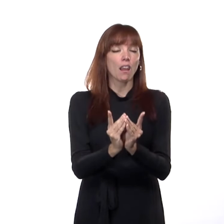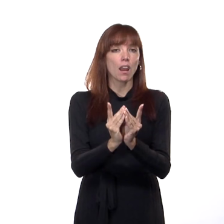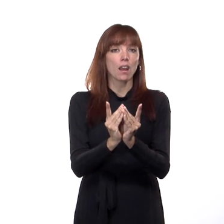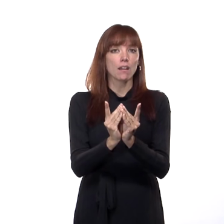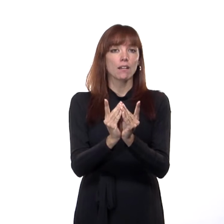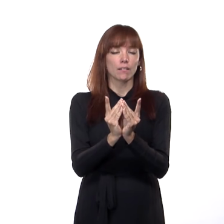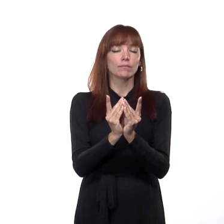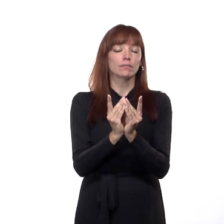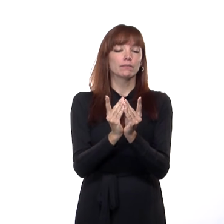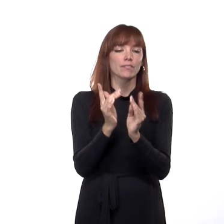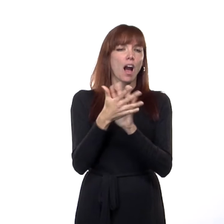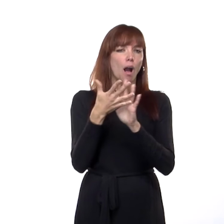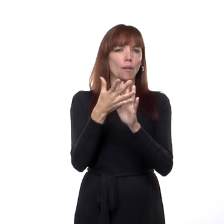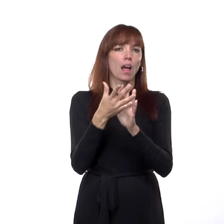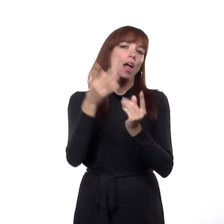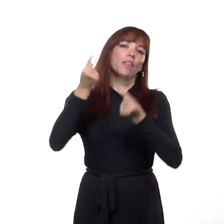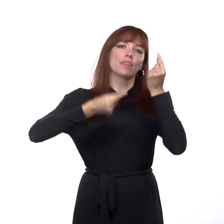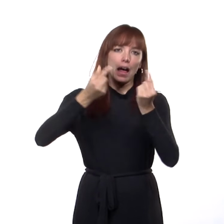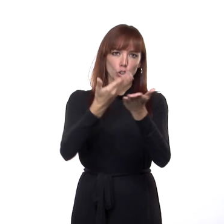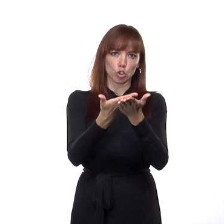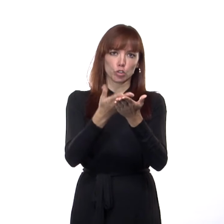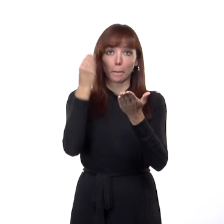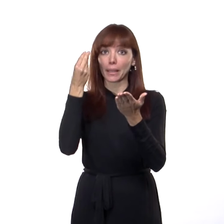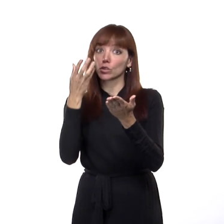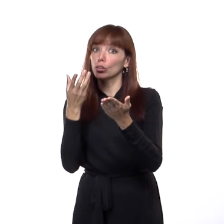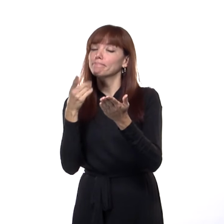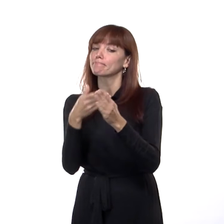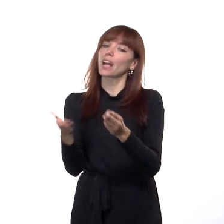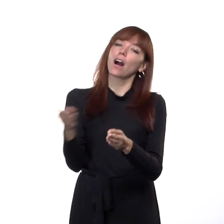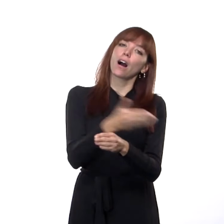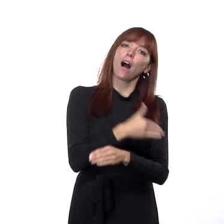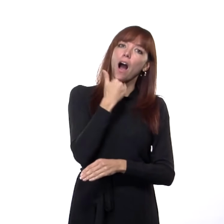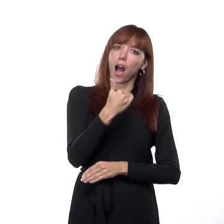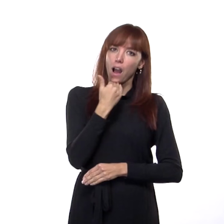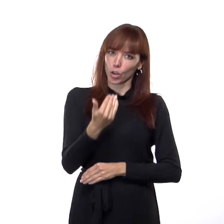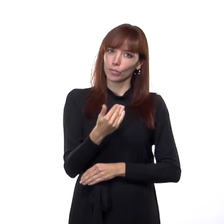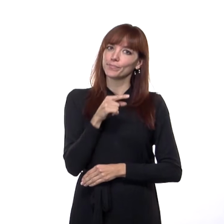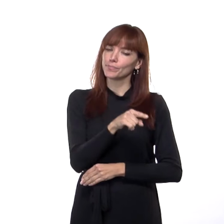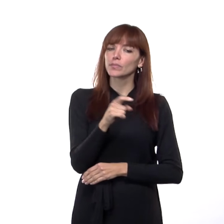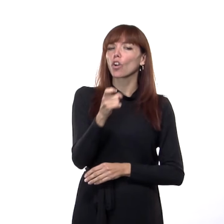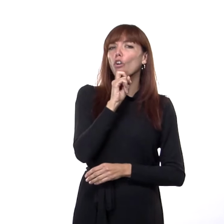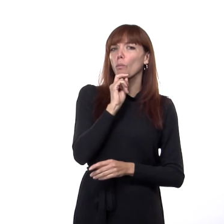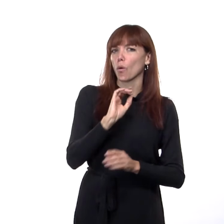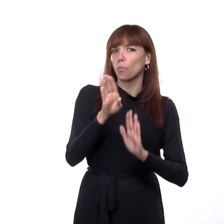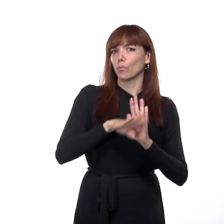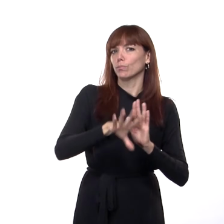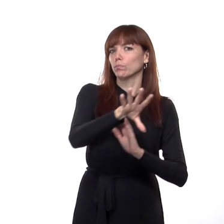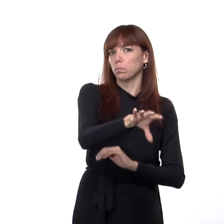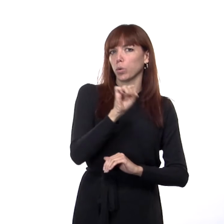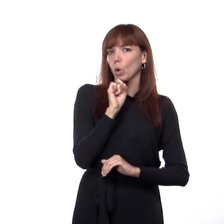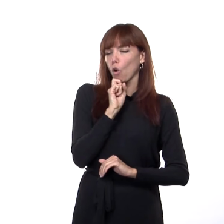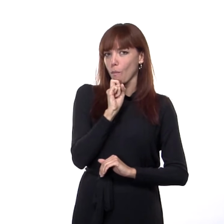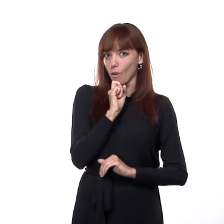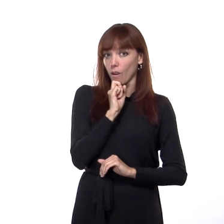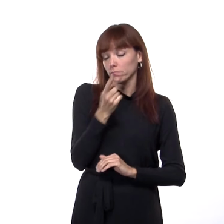de los datos yo creo que hay un paso previo y ese paso previo es el time to market cómo conseguir este talento market y eso se resuelve